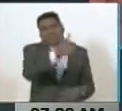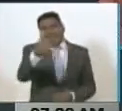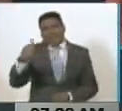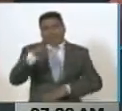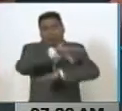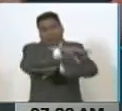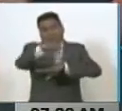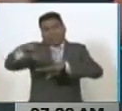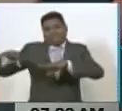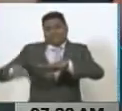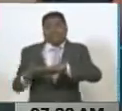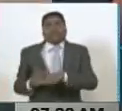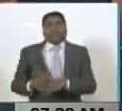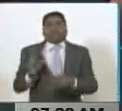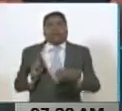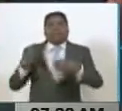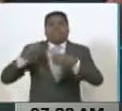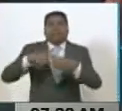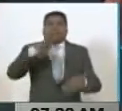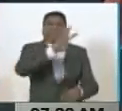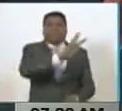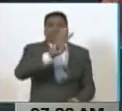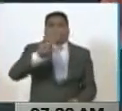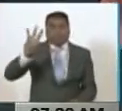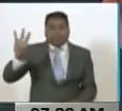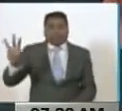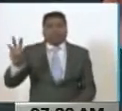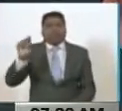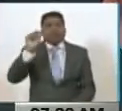estados puedan ingresar a nuestro portal web